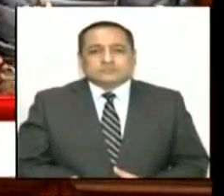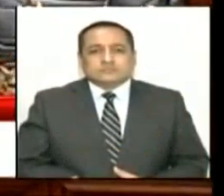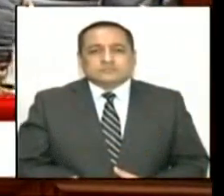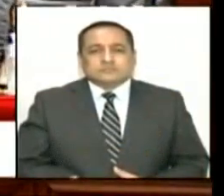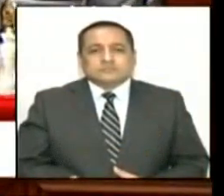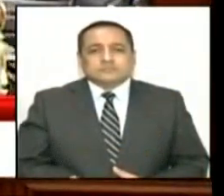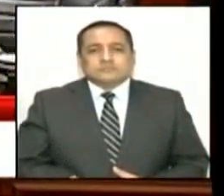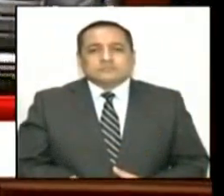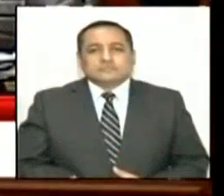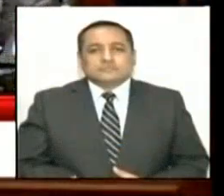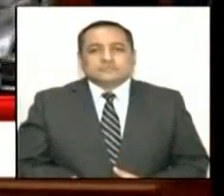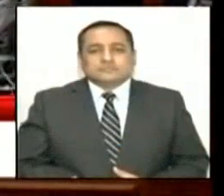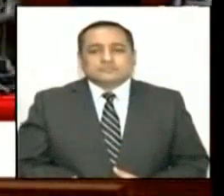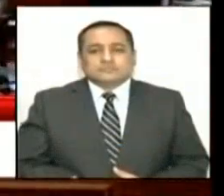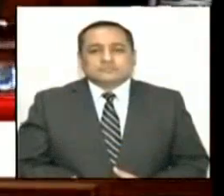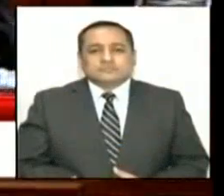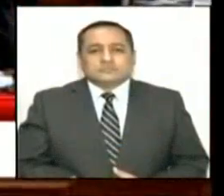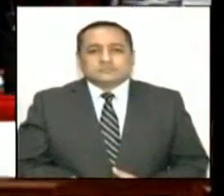Gracias, maestro.